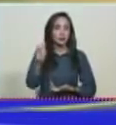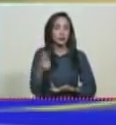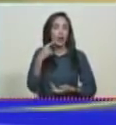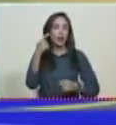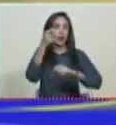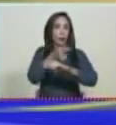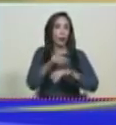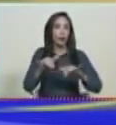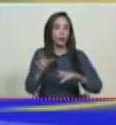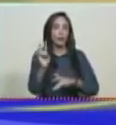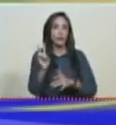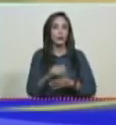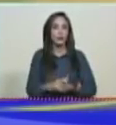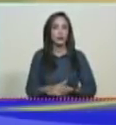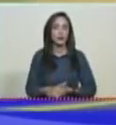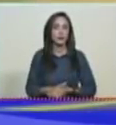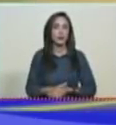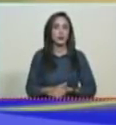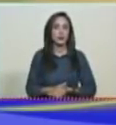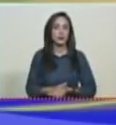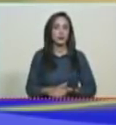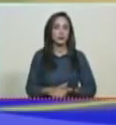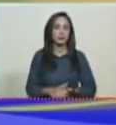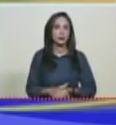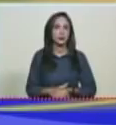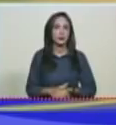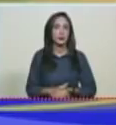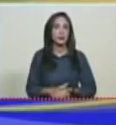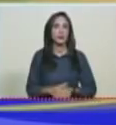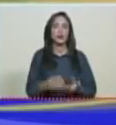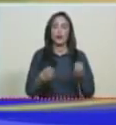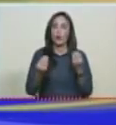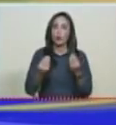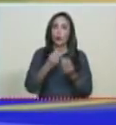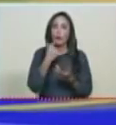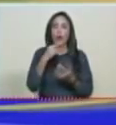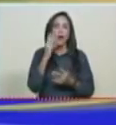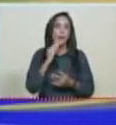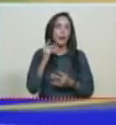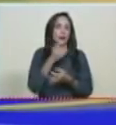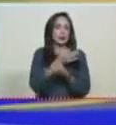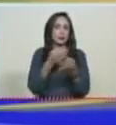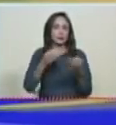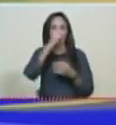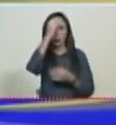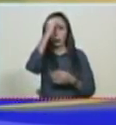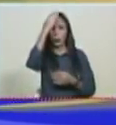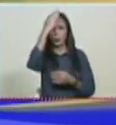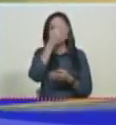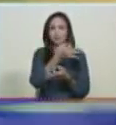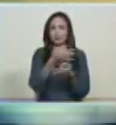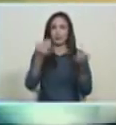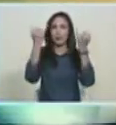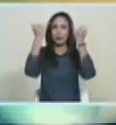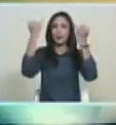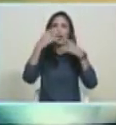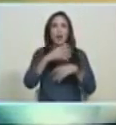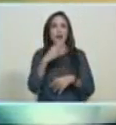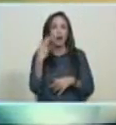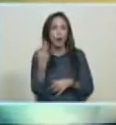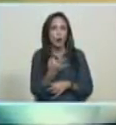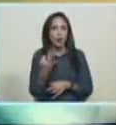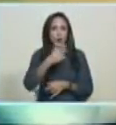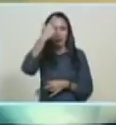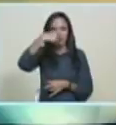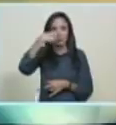en Venezuela, fue ministro del comandante Hugo Chávez, de gran experiencia, de gran conocimiento, de gran honestidad